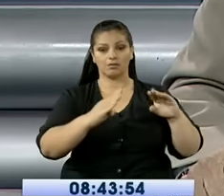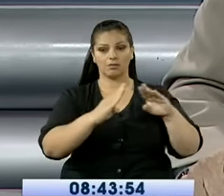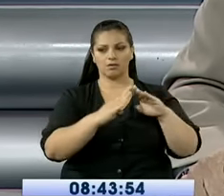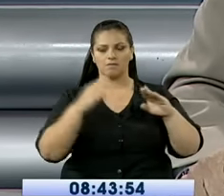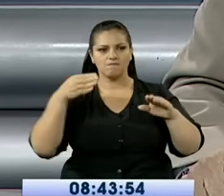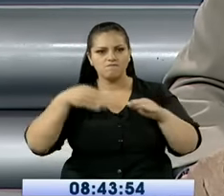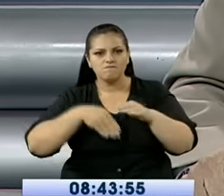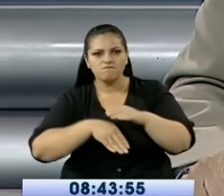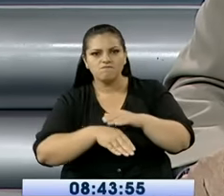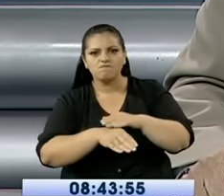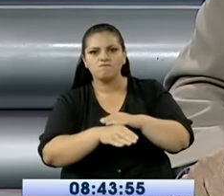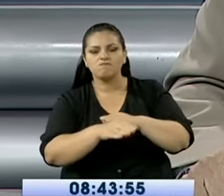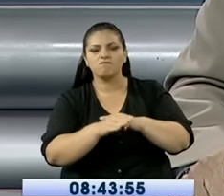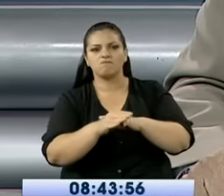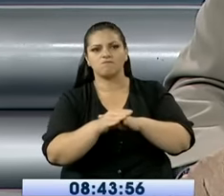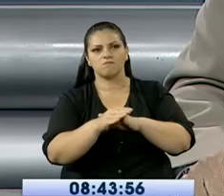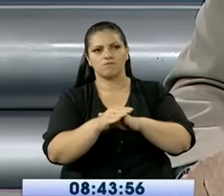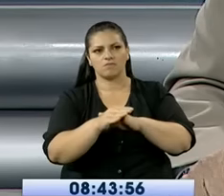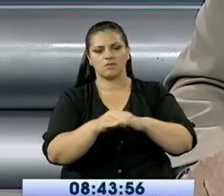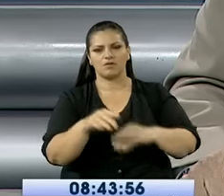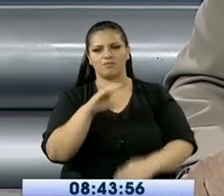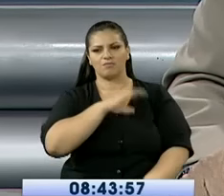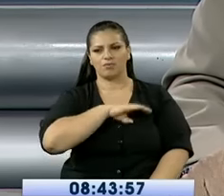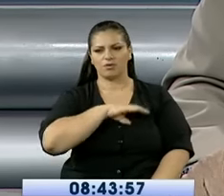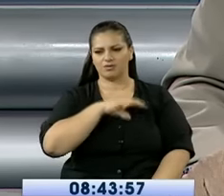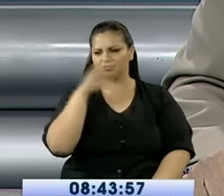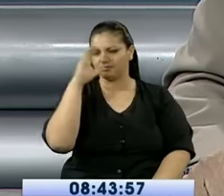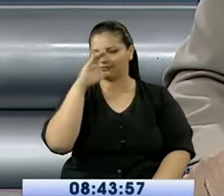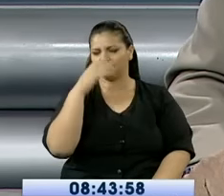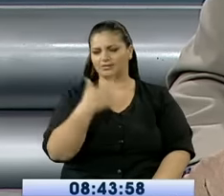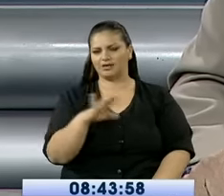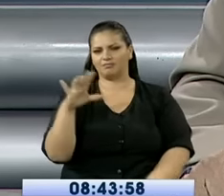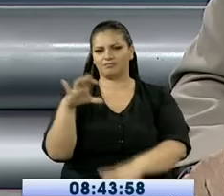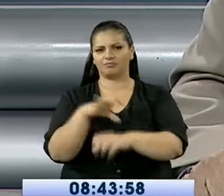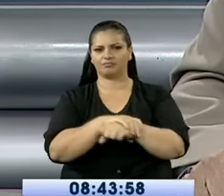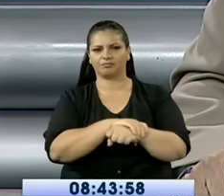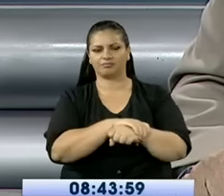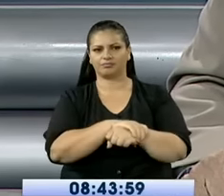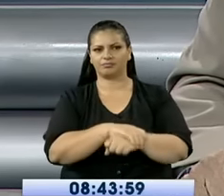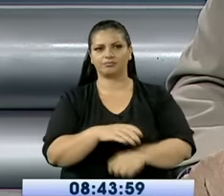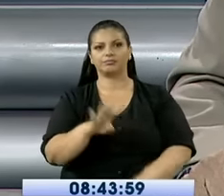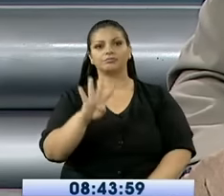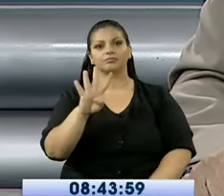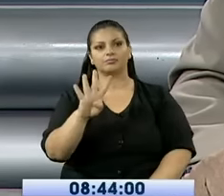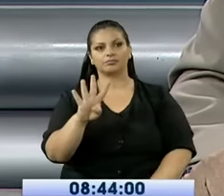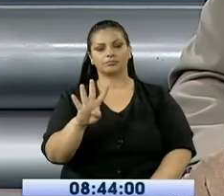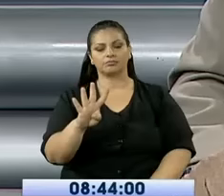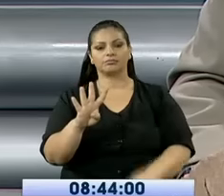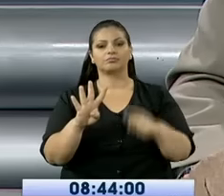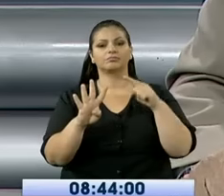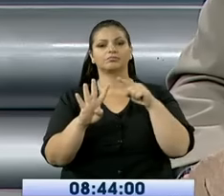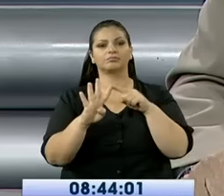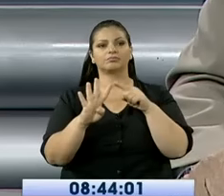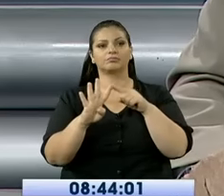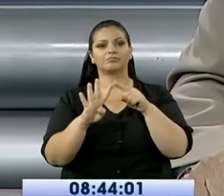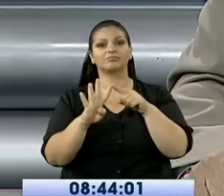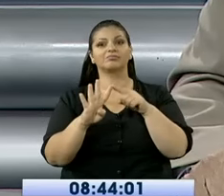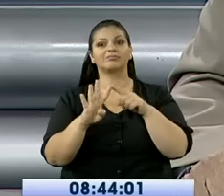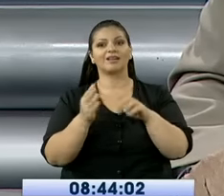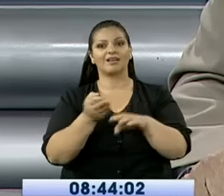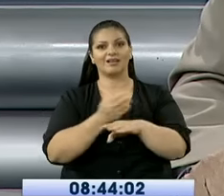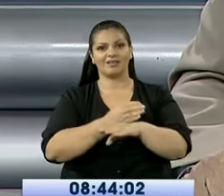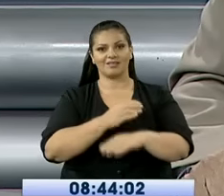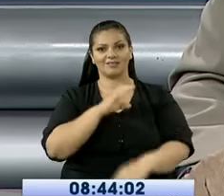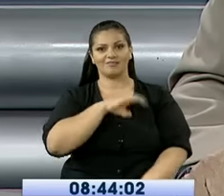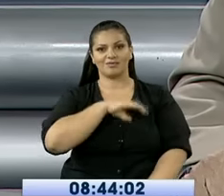fueron capturados luego de una persecución policial. Uno de ellos incluso tenía o tiene una boleta de captura que